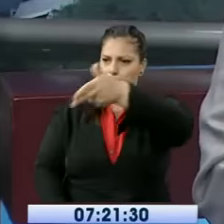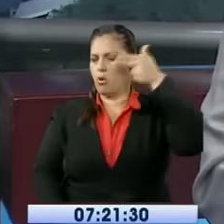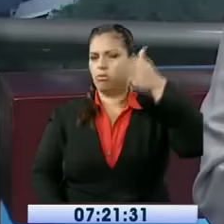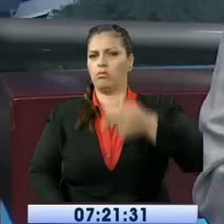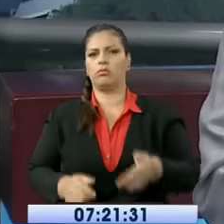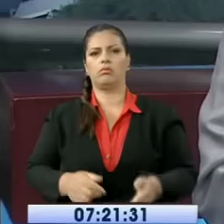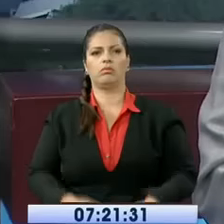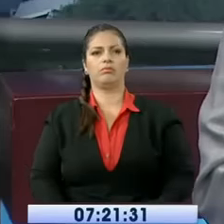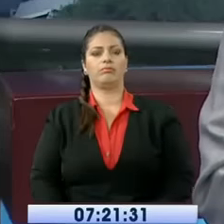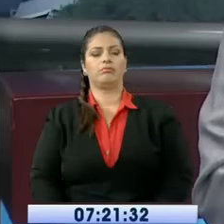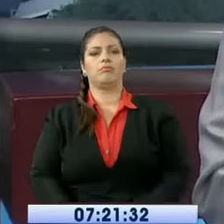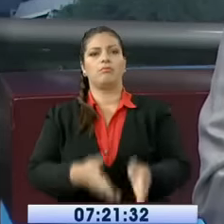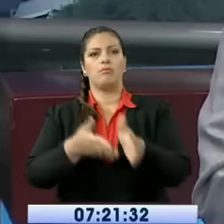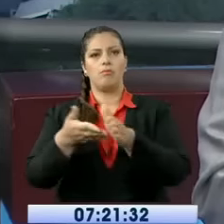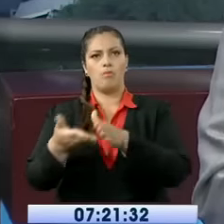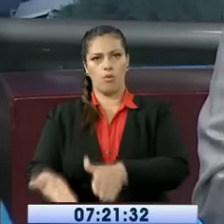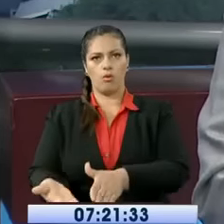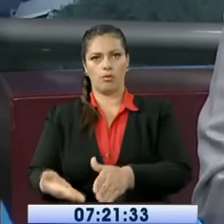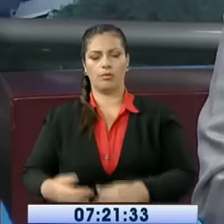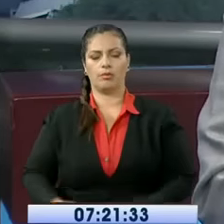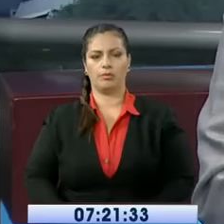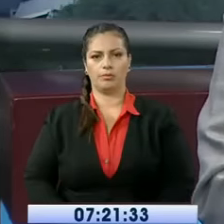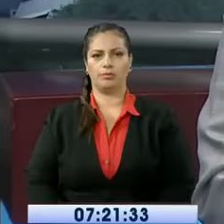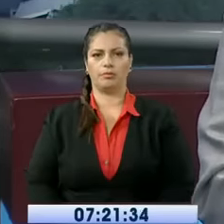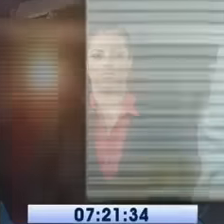comunicación escrita de Guayaquil.